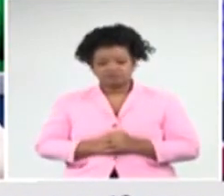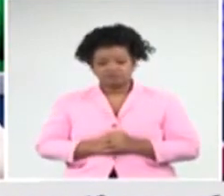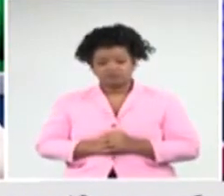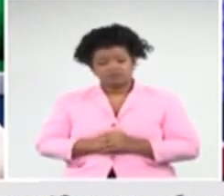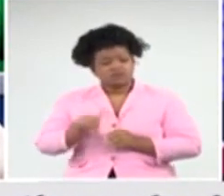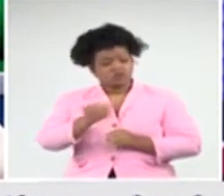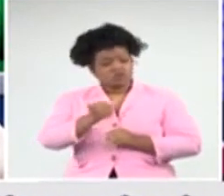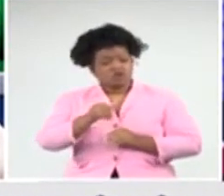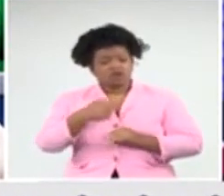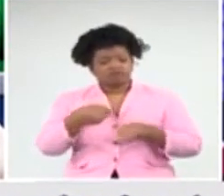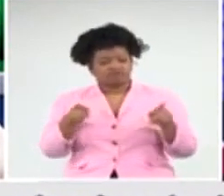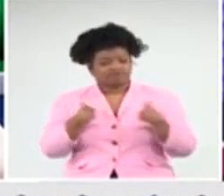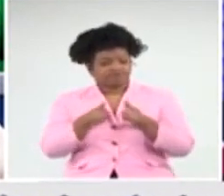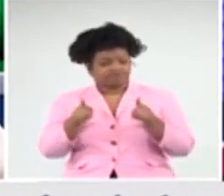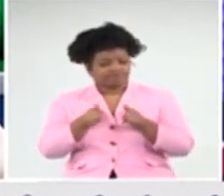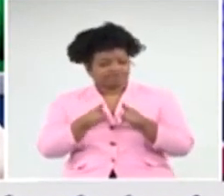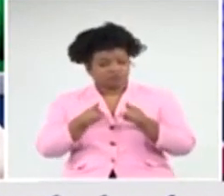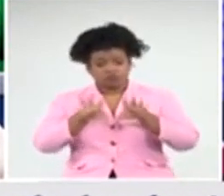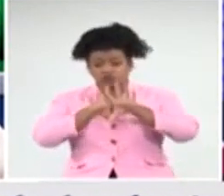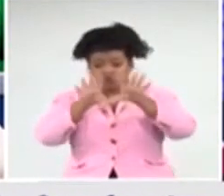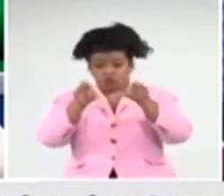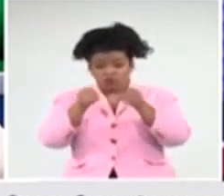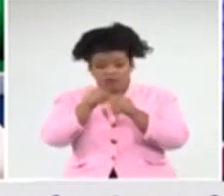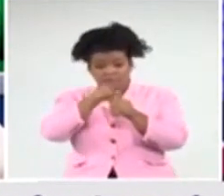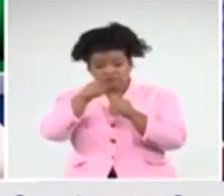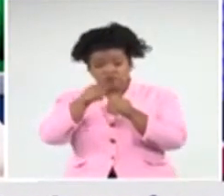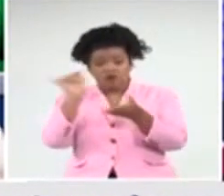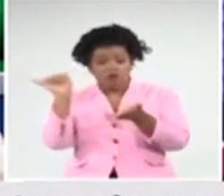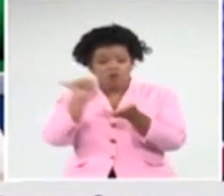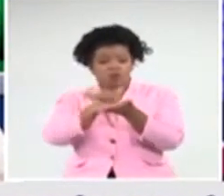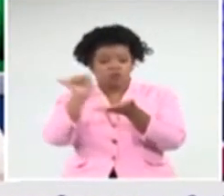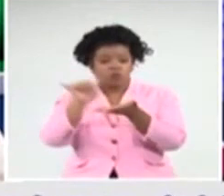resumo, todos son viajeros cubanos, excepto